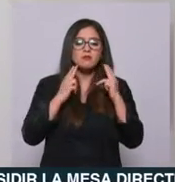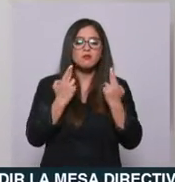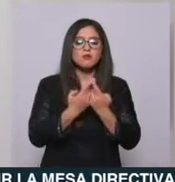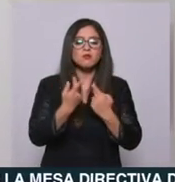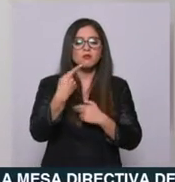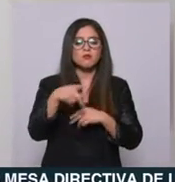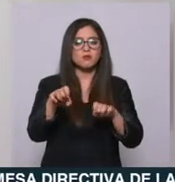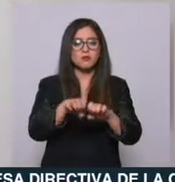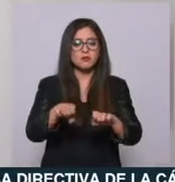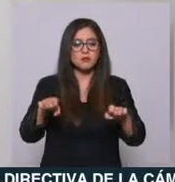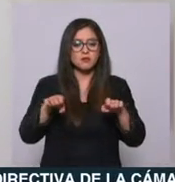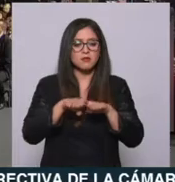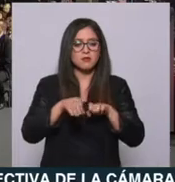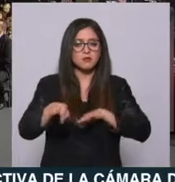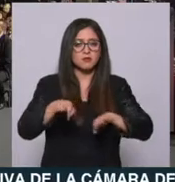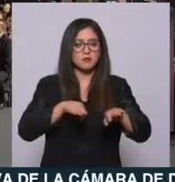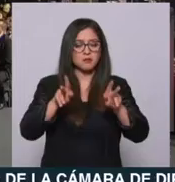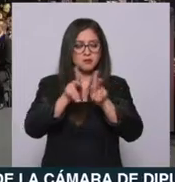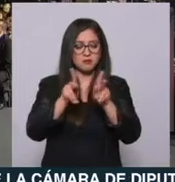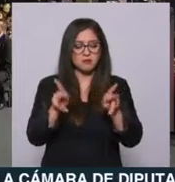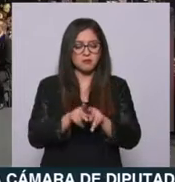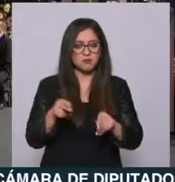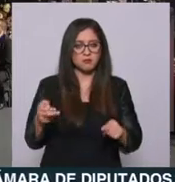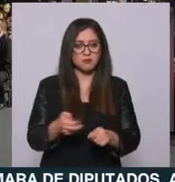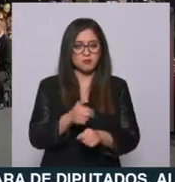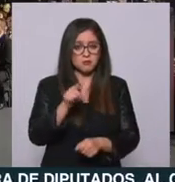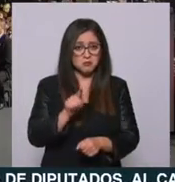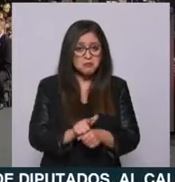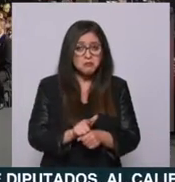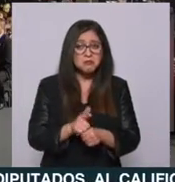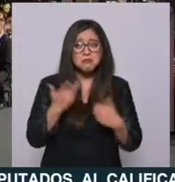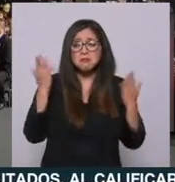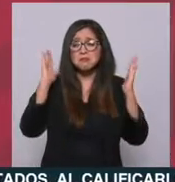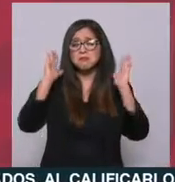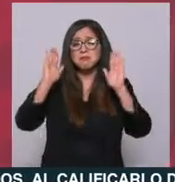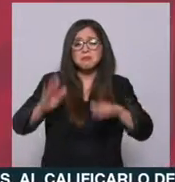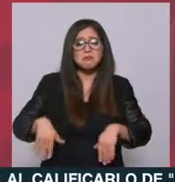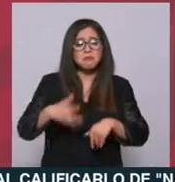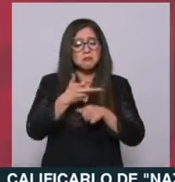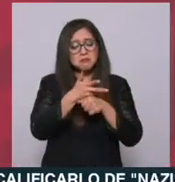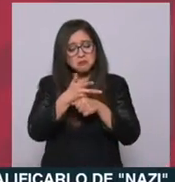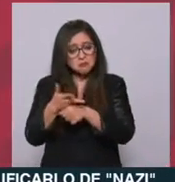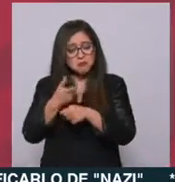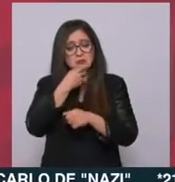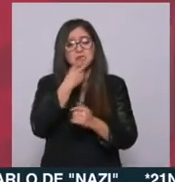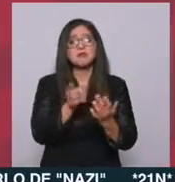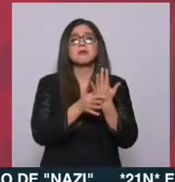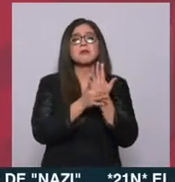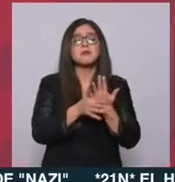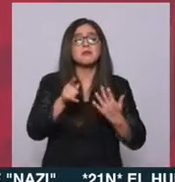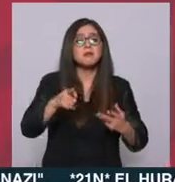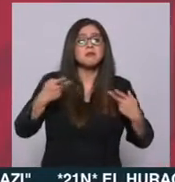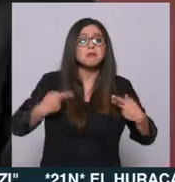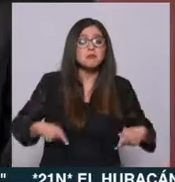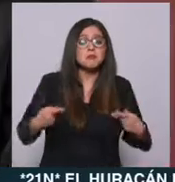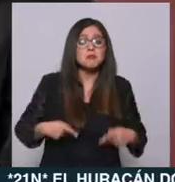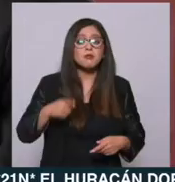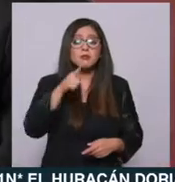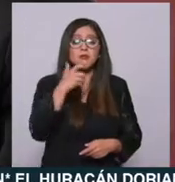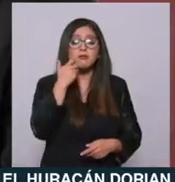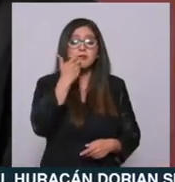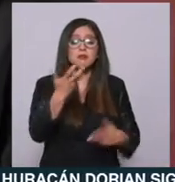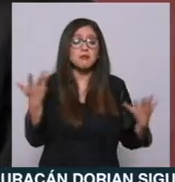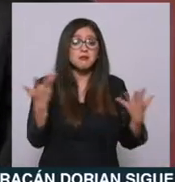gabinete en Palacio Nacional. Sin embargo, tras restarle importancia al asunto, comentó que quienes realizan este tipo de actos no